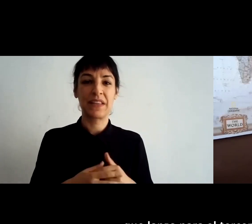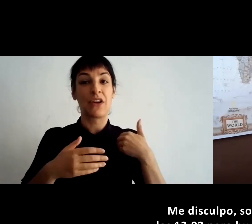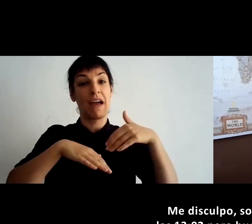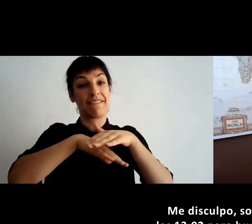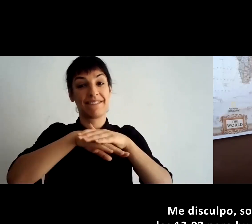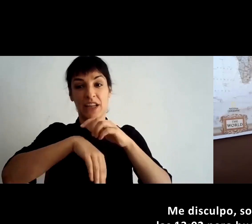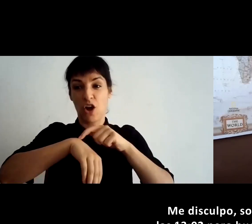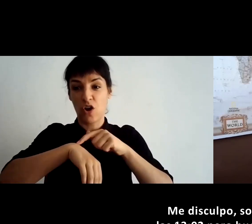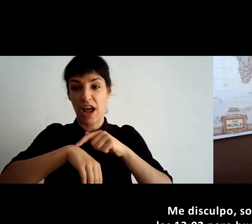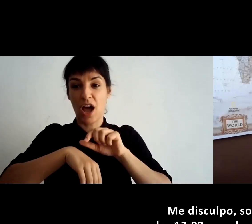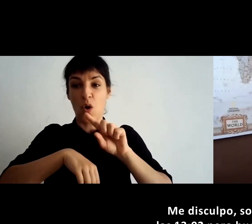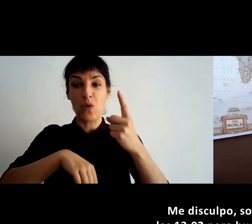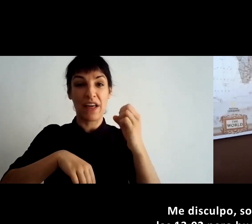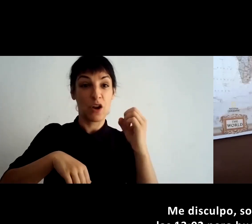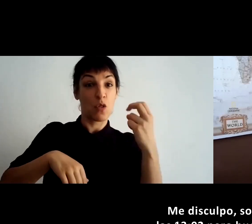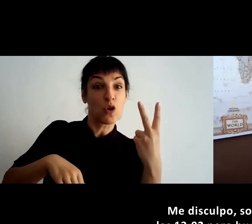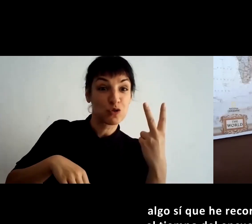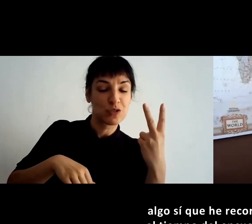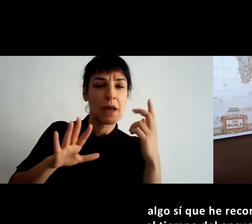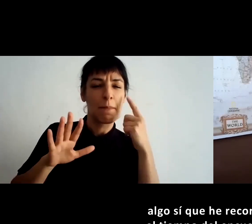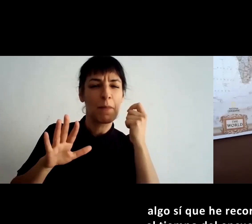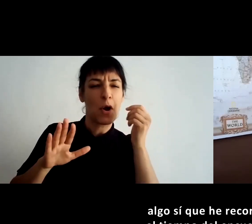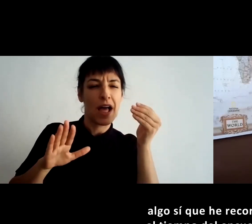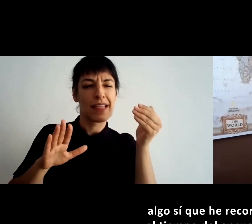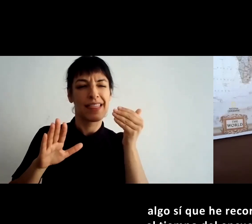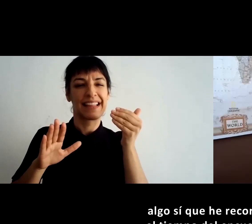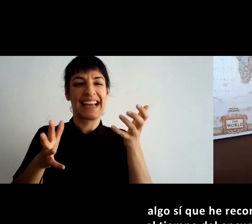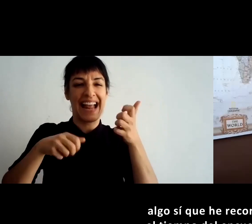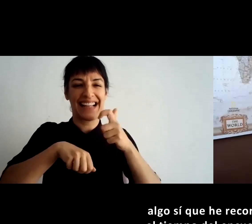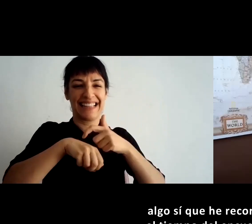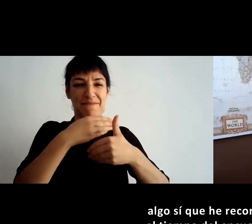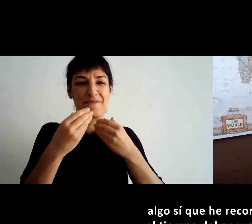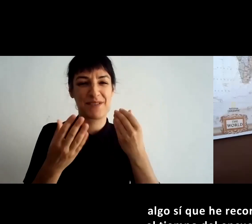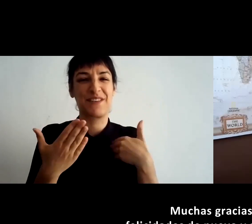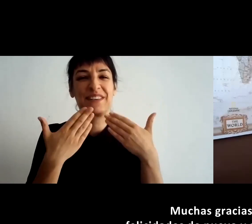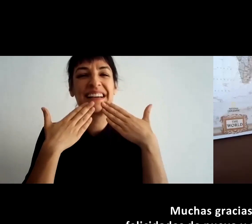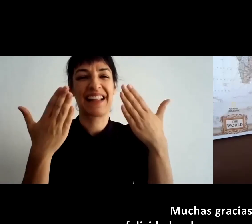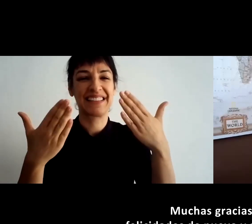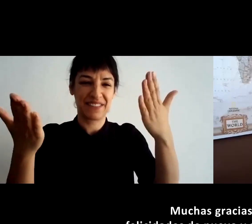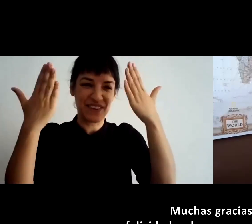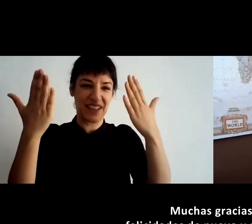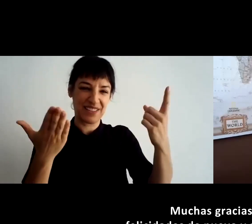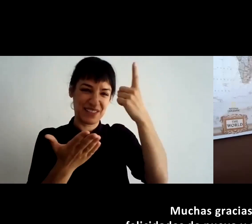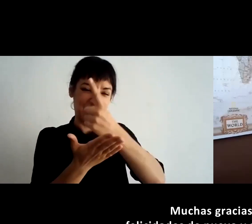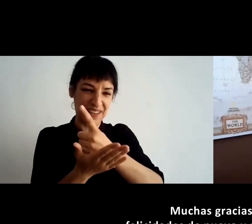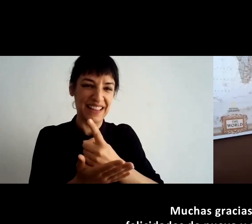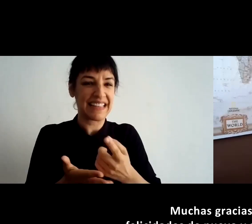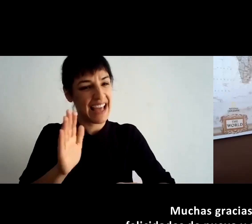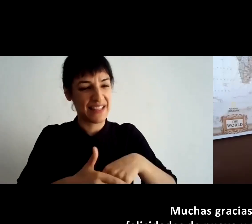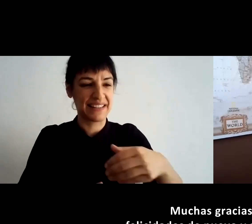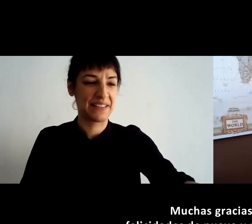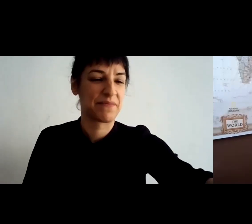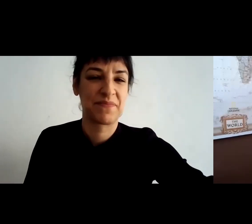son las 13:02, pero bueno, algo sí que ha recortado el tiempo de este encuentro. Muchas gracias, felicidades de nuevo y adelante.